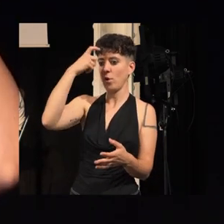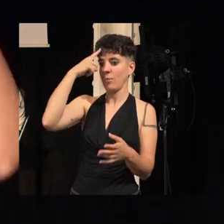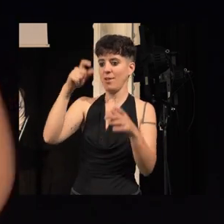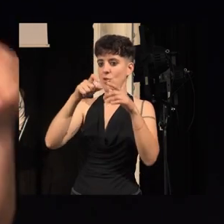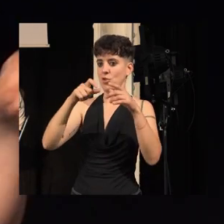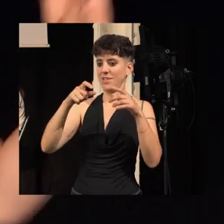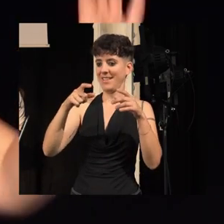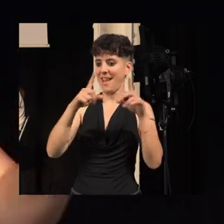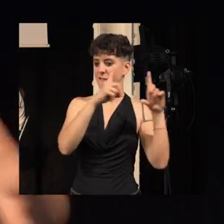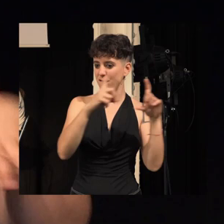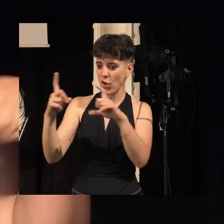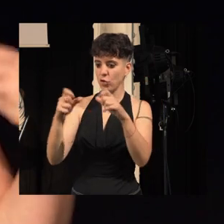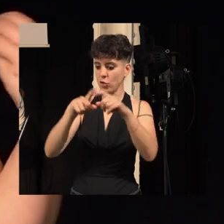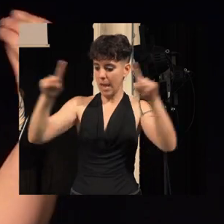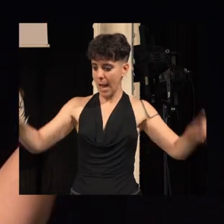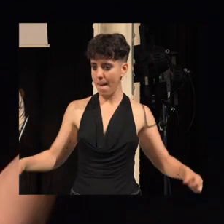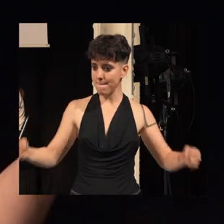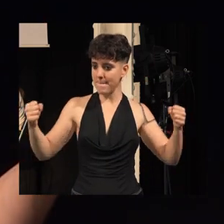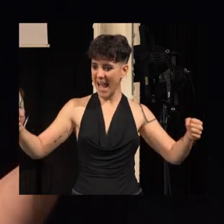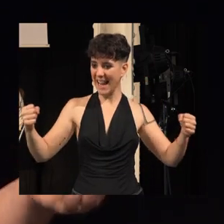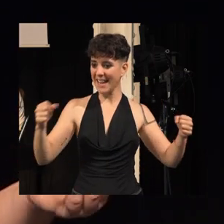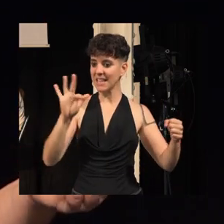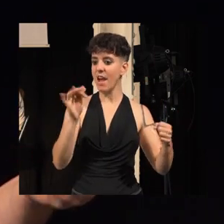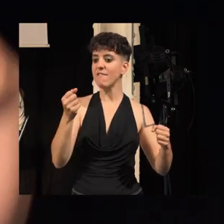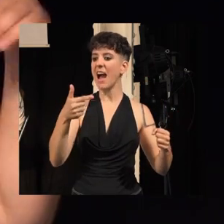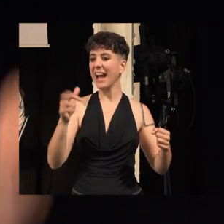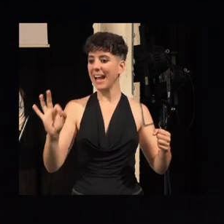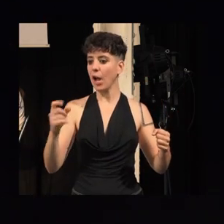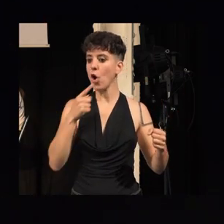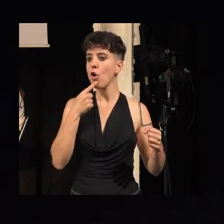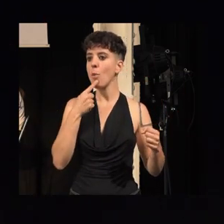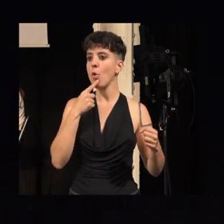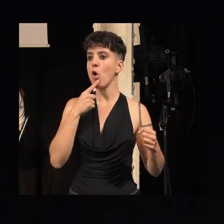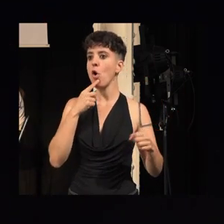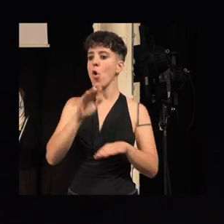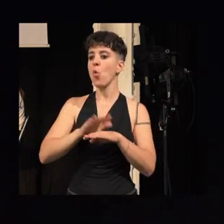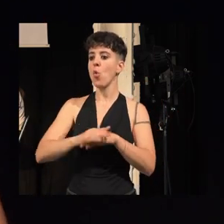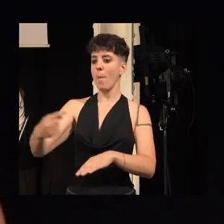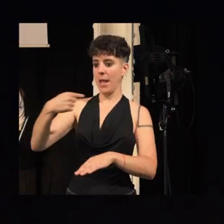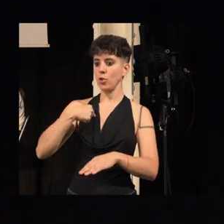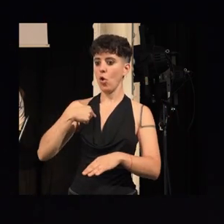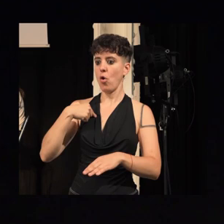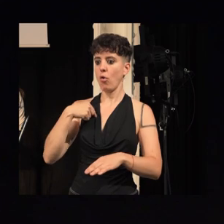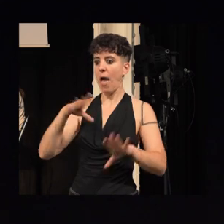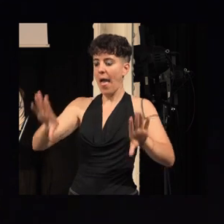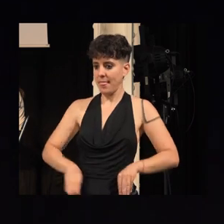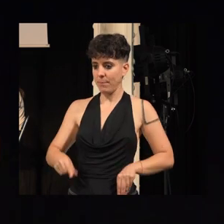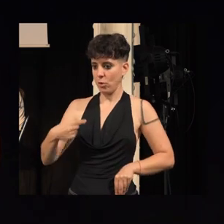pancarta del FAS autoinculpándose de haber abortado. Eso hoy sería imposible.